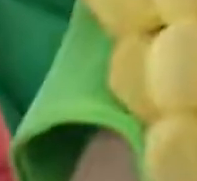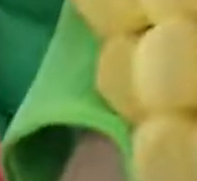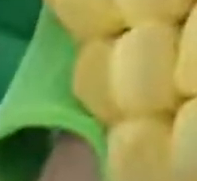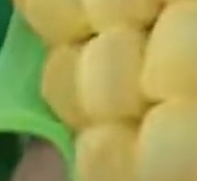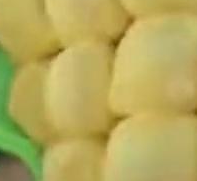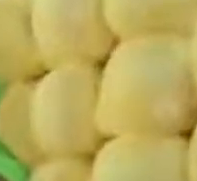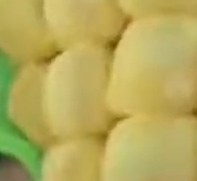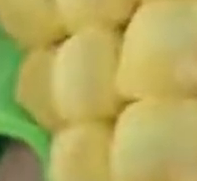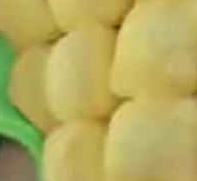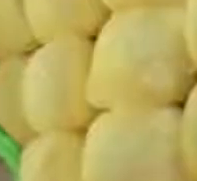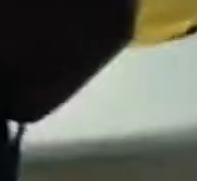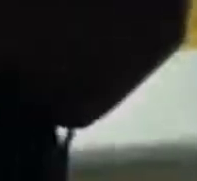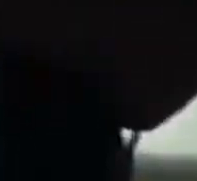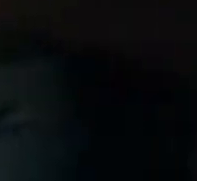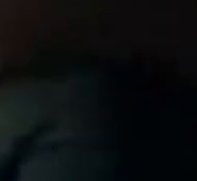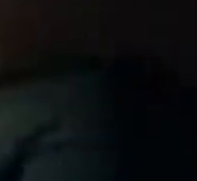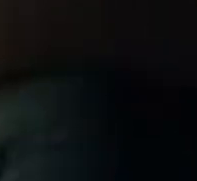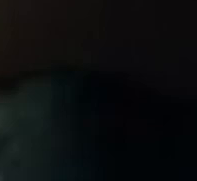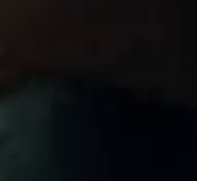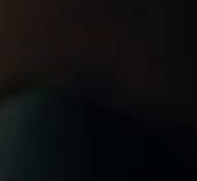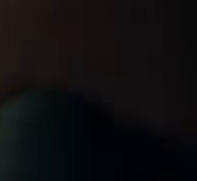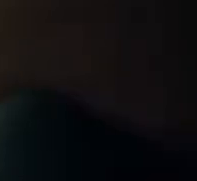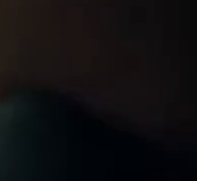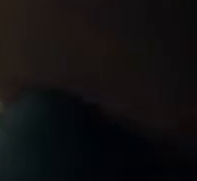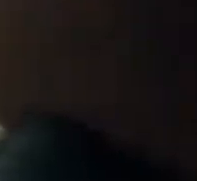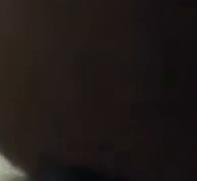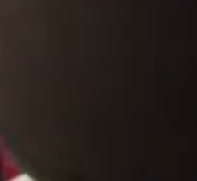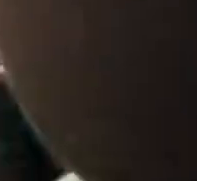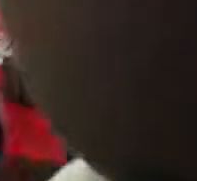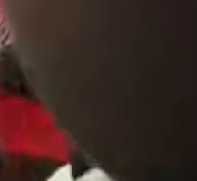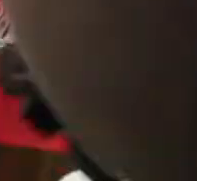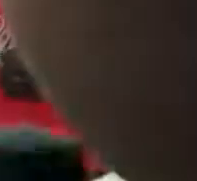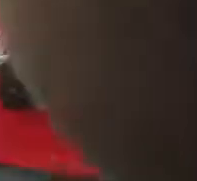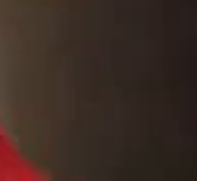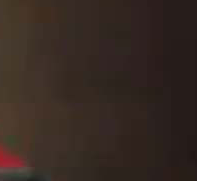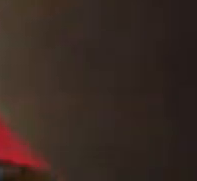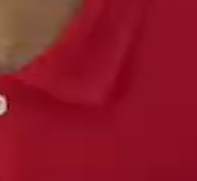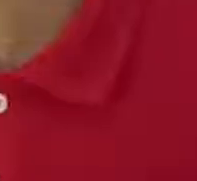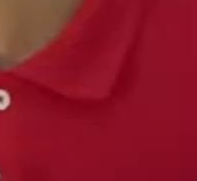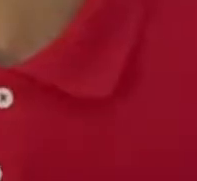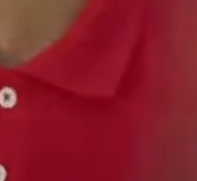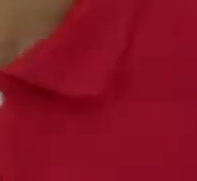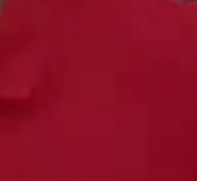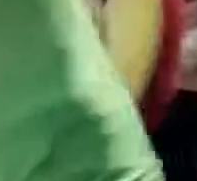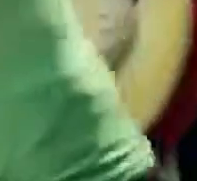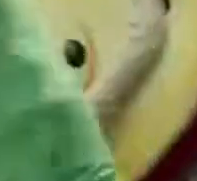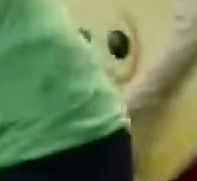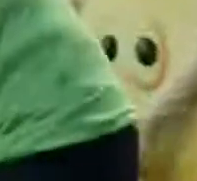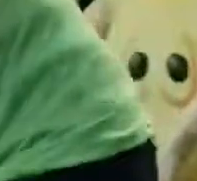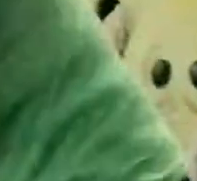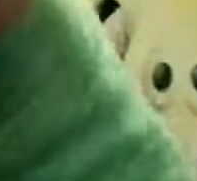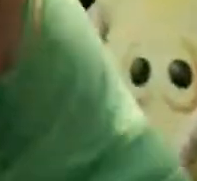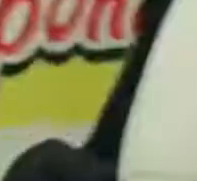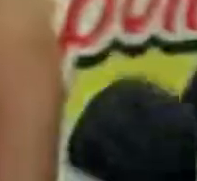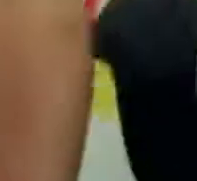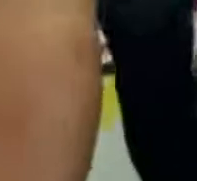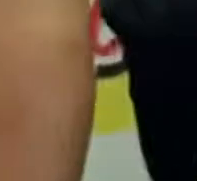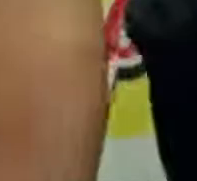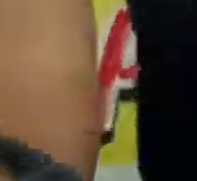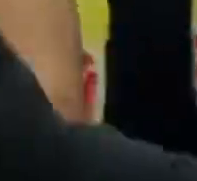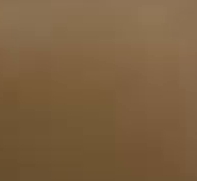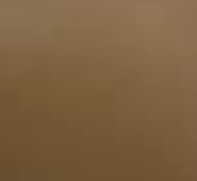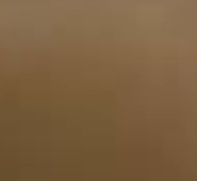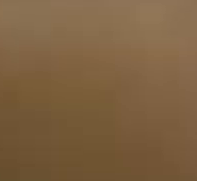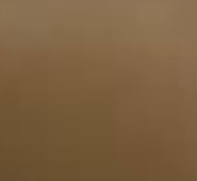Recuerda revisar el etiquetado y evitar los excesos. Come balanceado y toma agua con fruta natural. Haz ejercicio todos los días y disfruta de gran